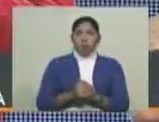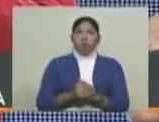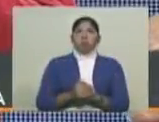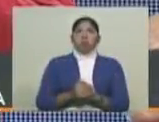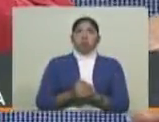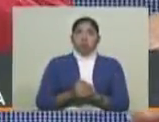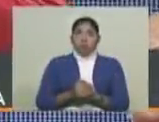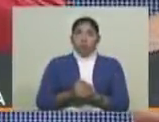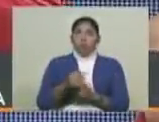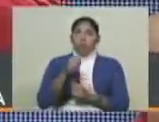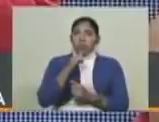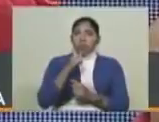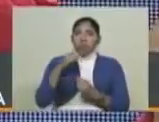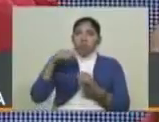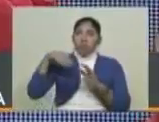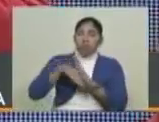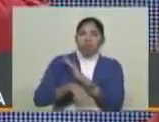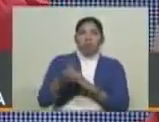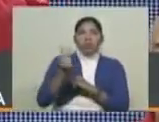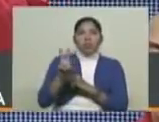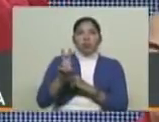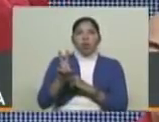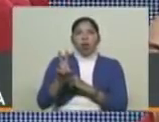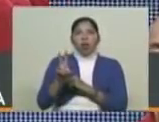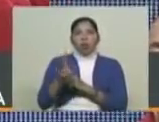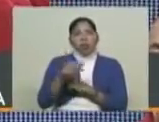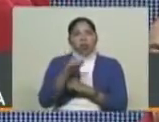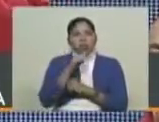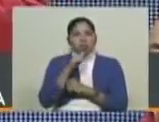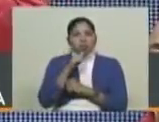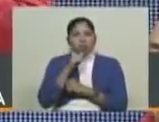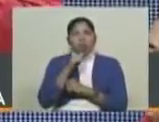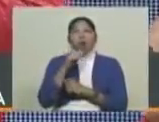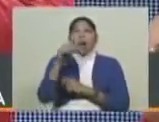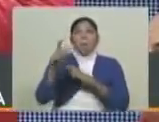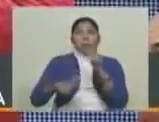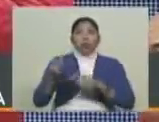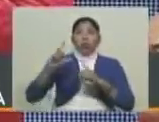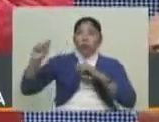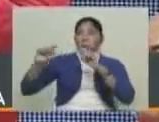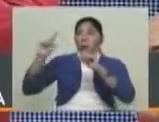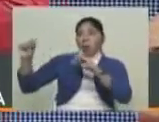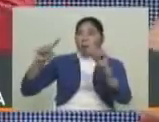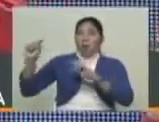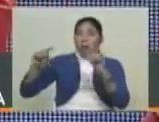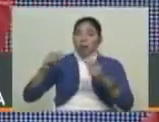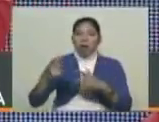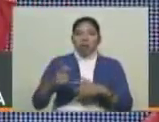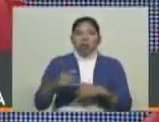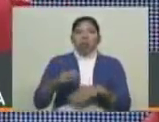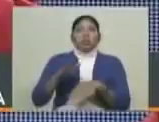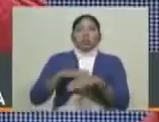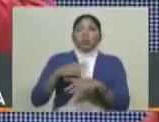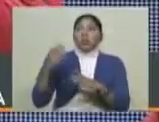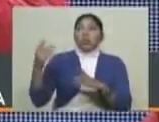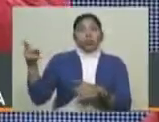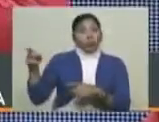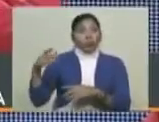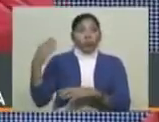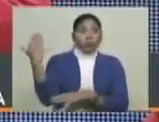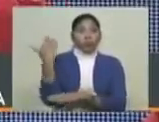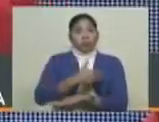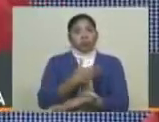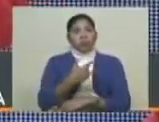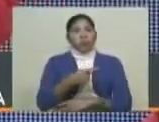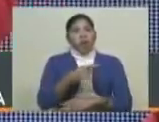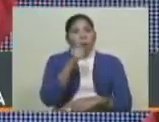los que se van afuera a hablar mal de Venezuela. Porque cuando ellos dicen sanciones para Darío Vivas y le quitan las cuentas a